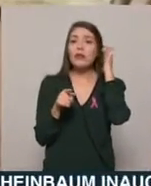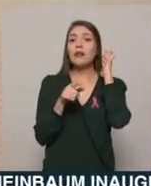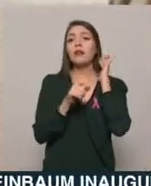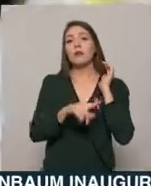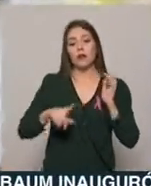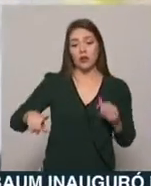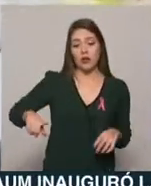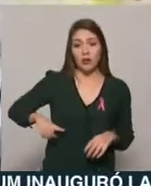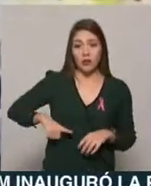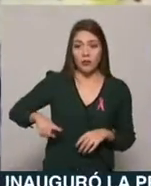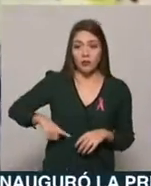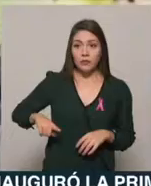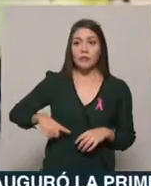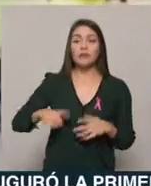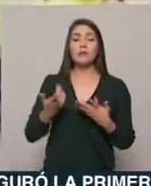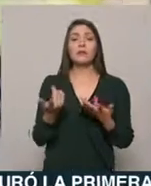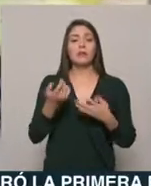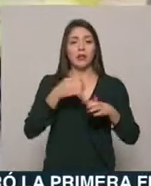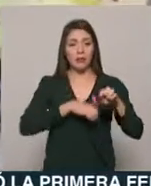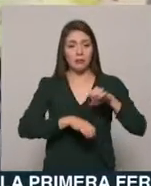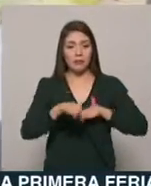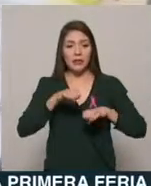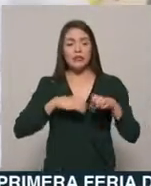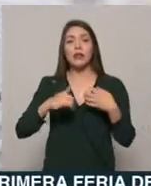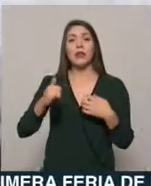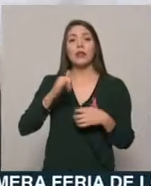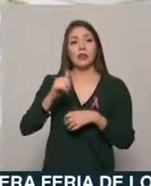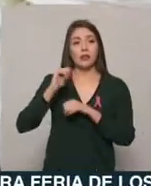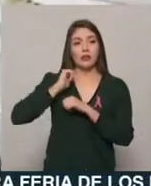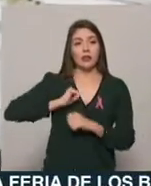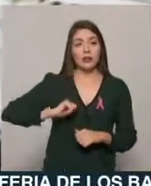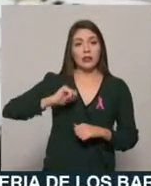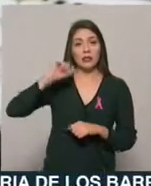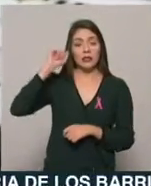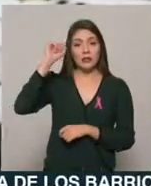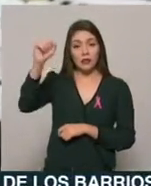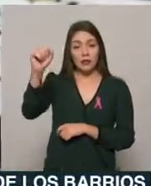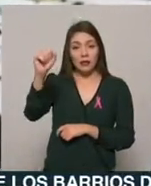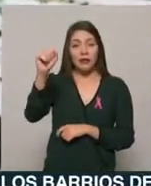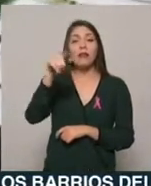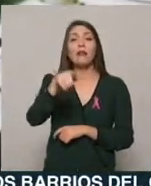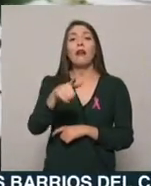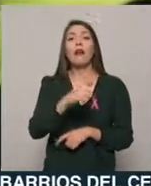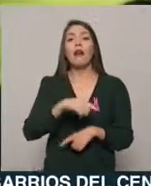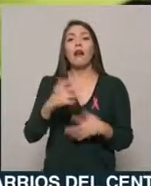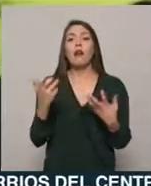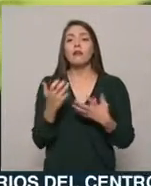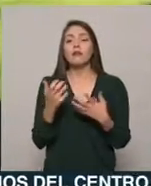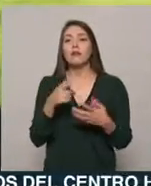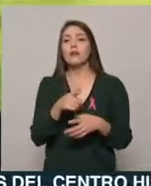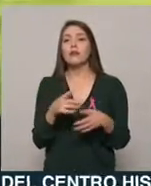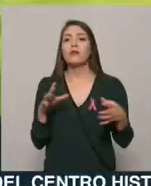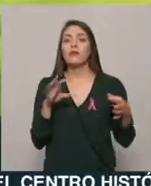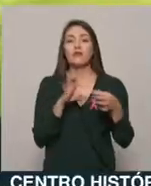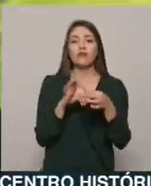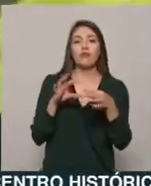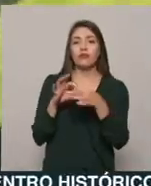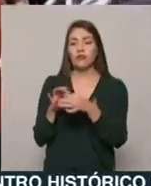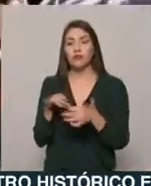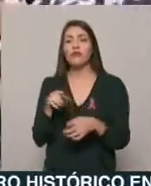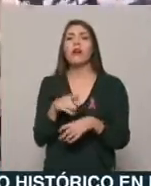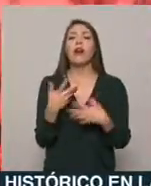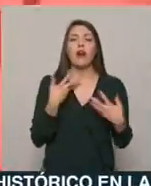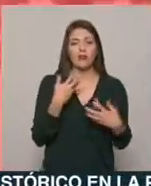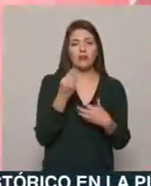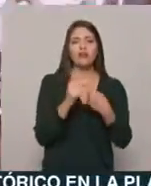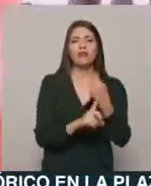empresarios y los líderes sindicales. Y varias generaciones de este tipo de líderes se han sucedido. Ahora